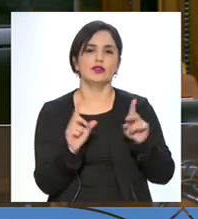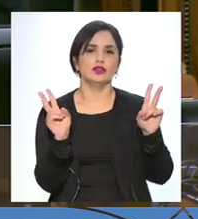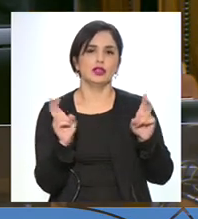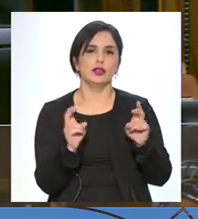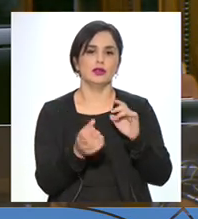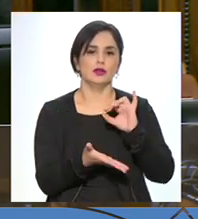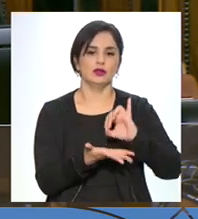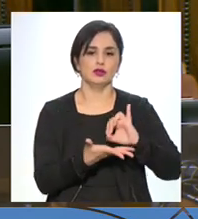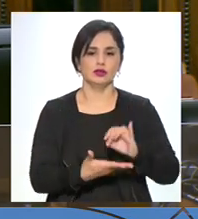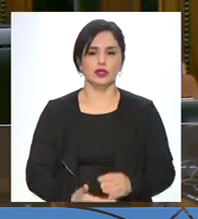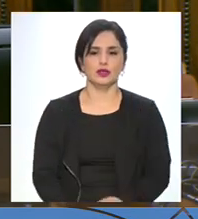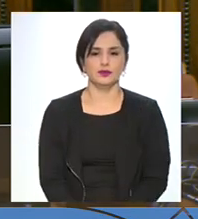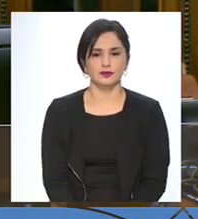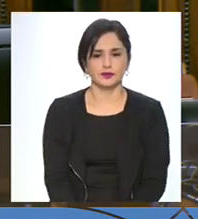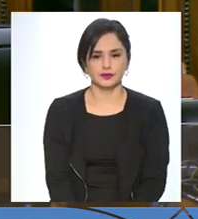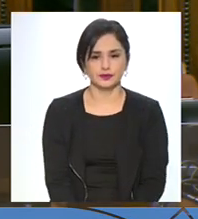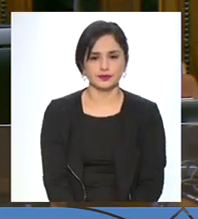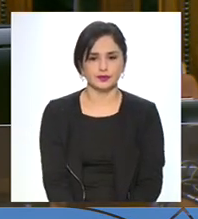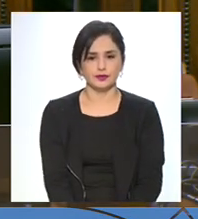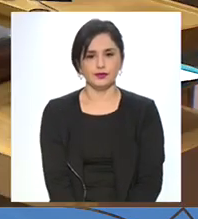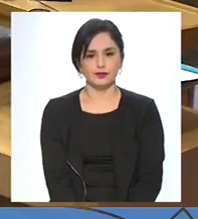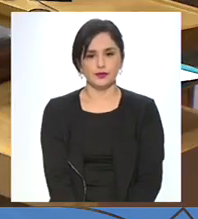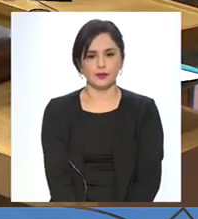Es todo, señora presidenta.